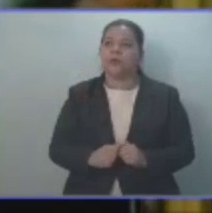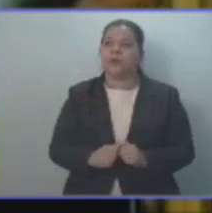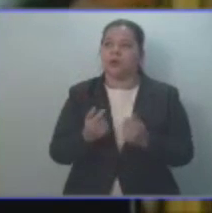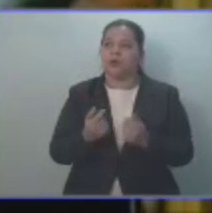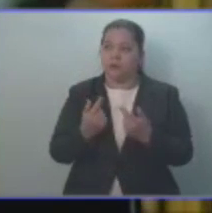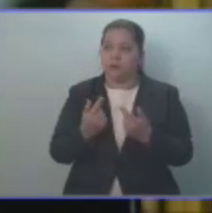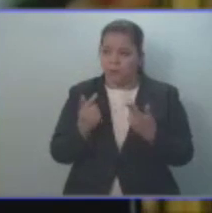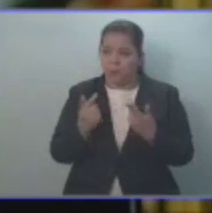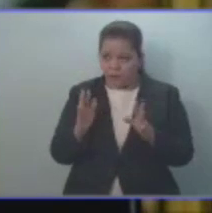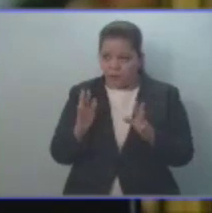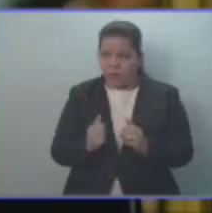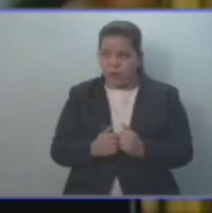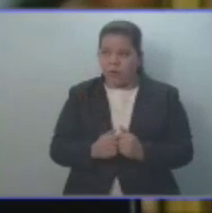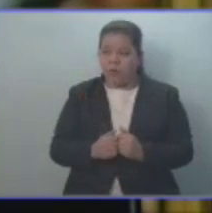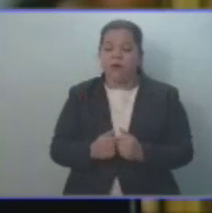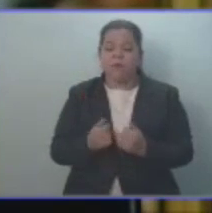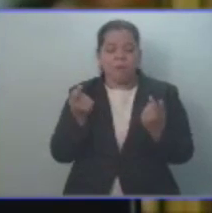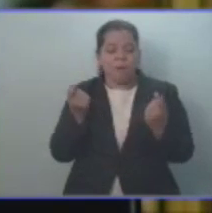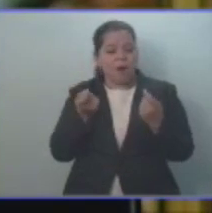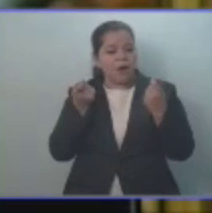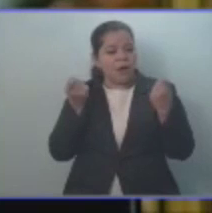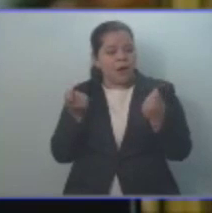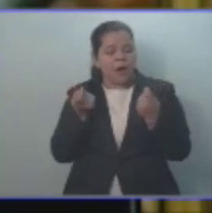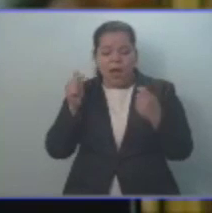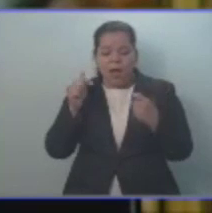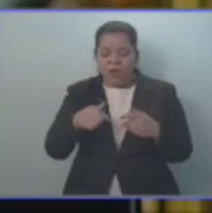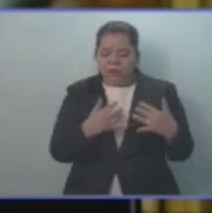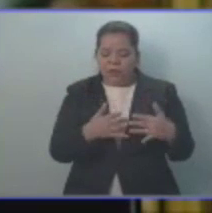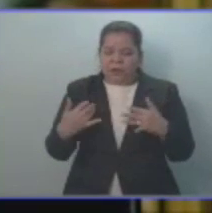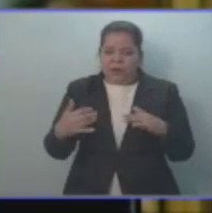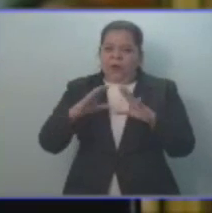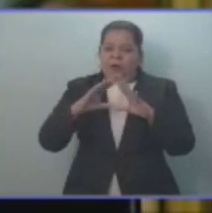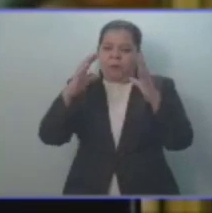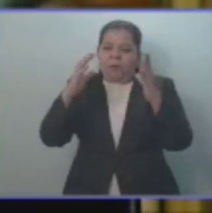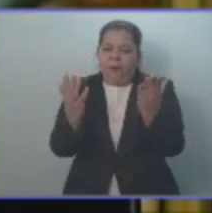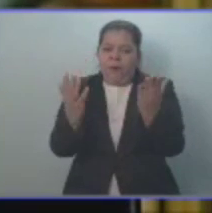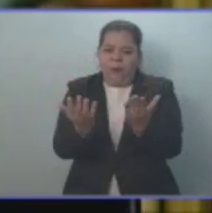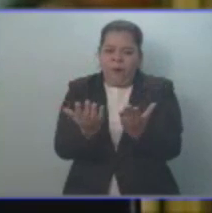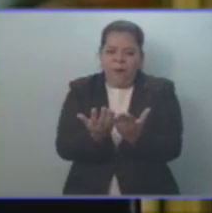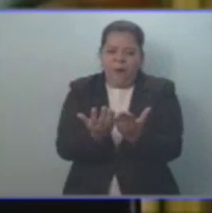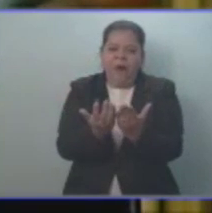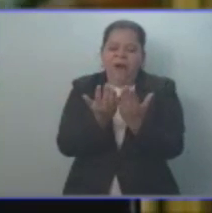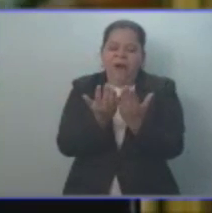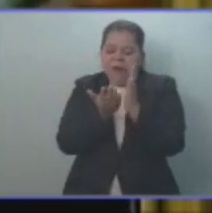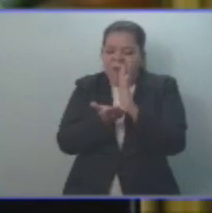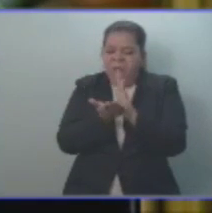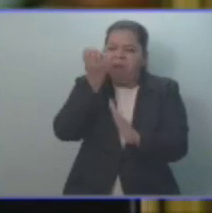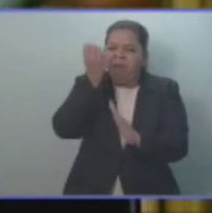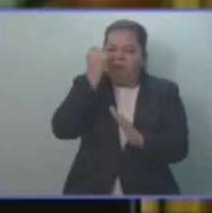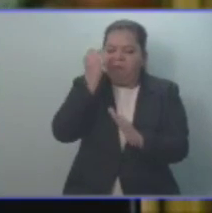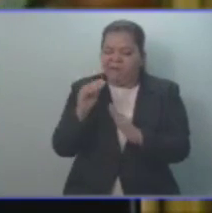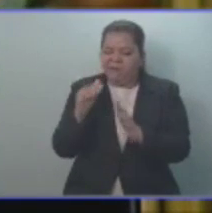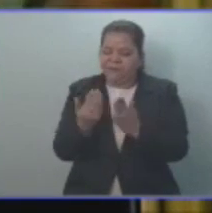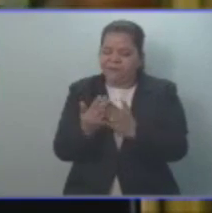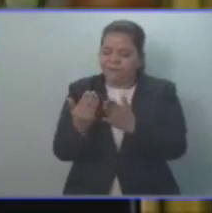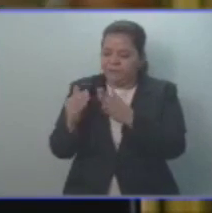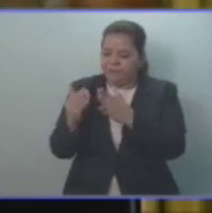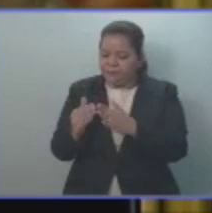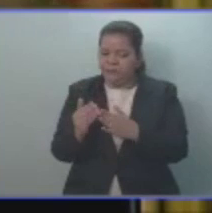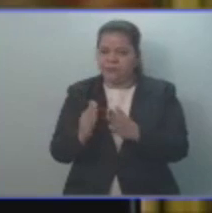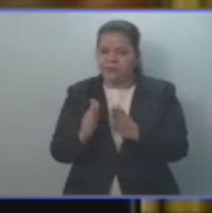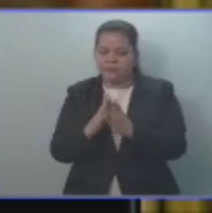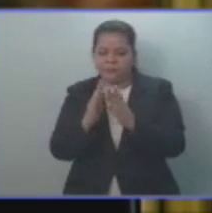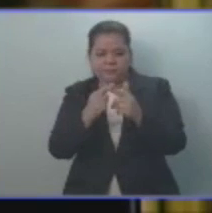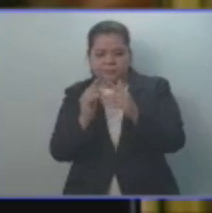ocasión de este evento universal que trasciende realmente religiones